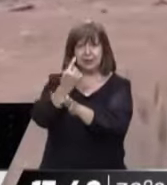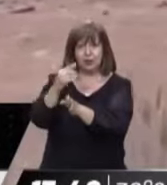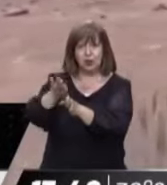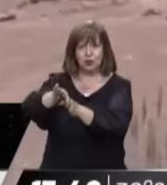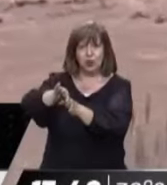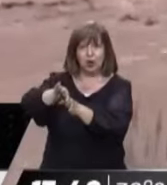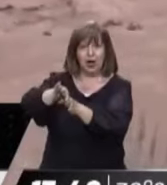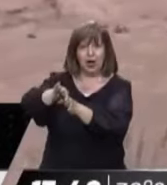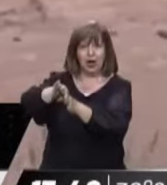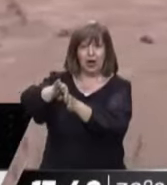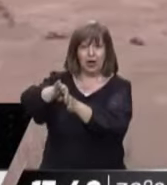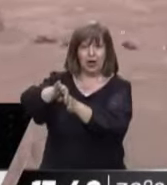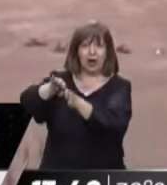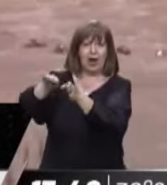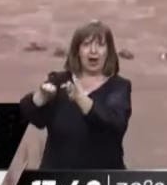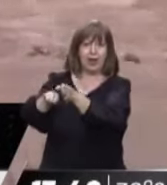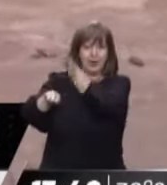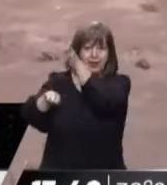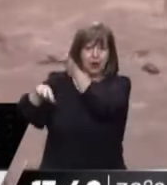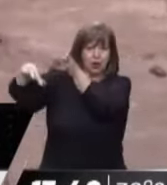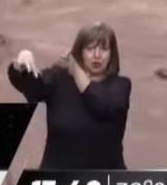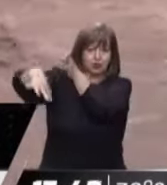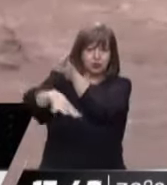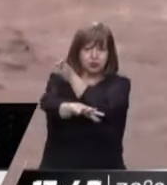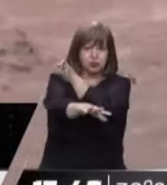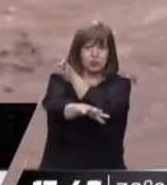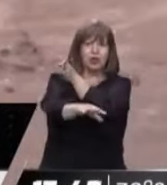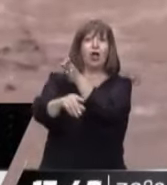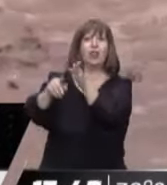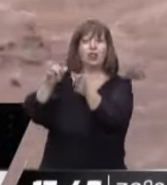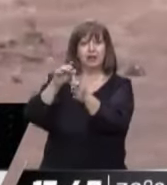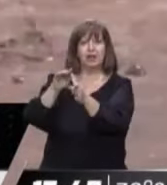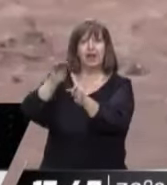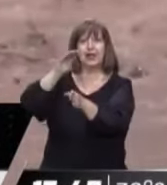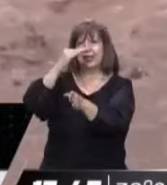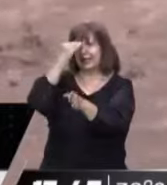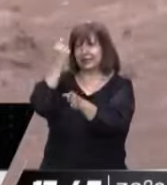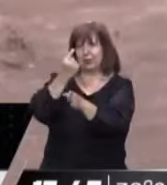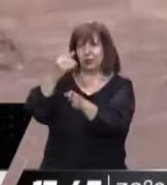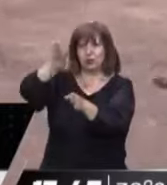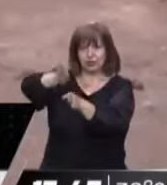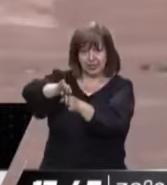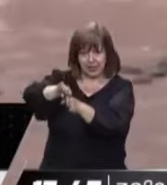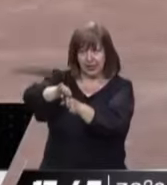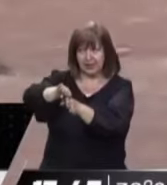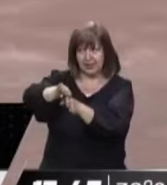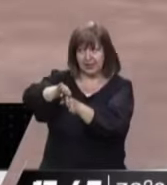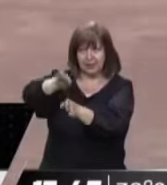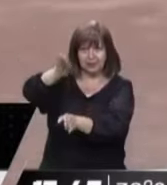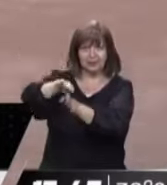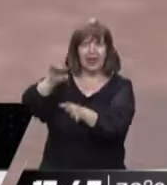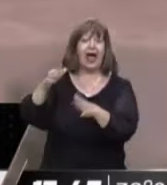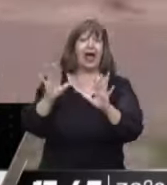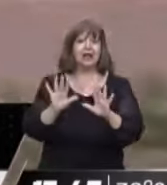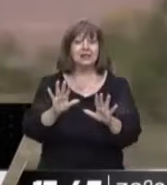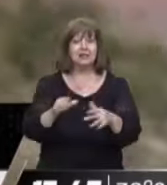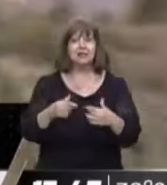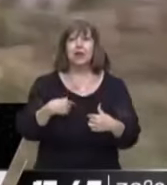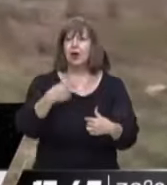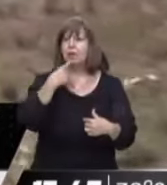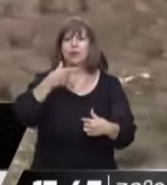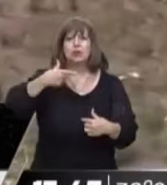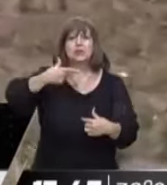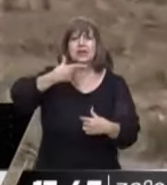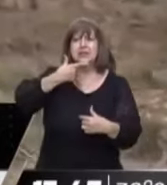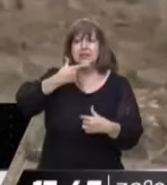gente ni siquiera por por la ruta acá alrededor solo pasan algunos que otros vehículos también desde la provincia dicen que podría aumentar la